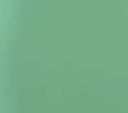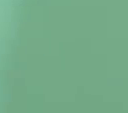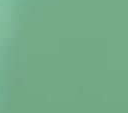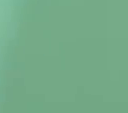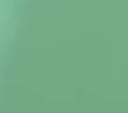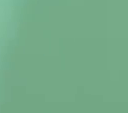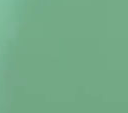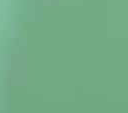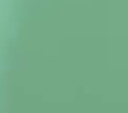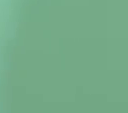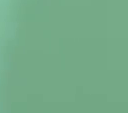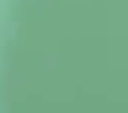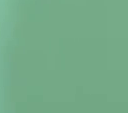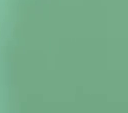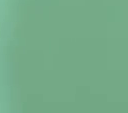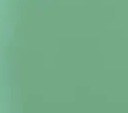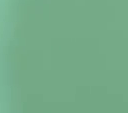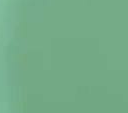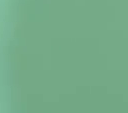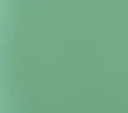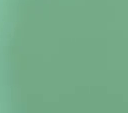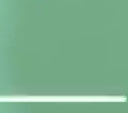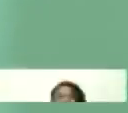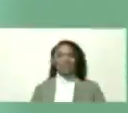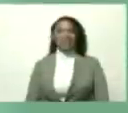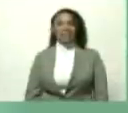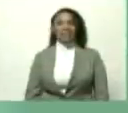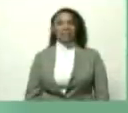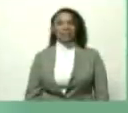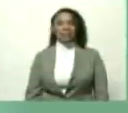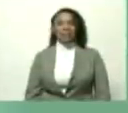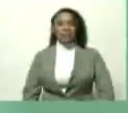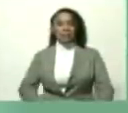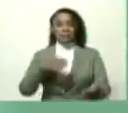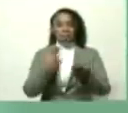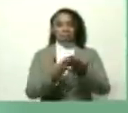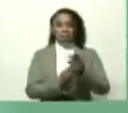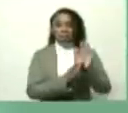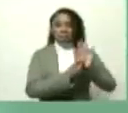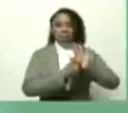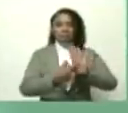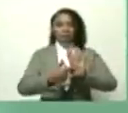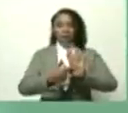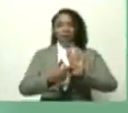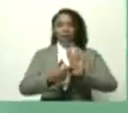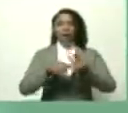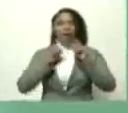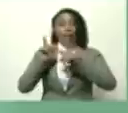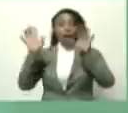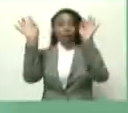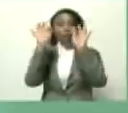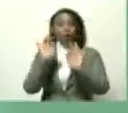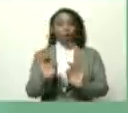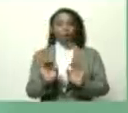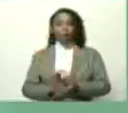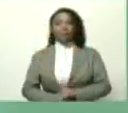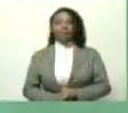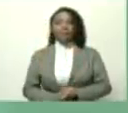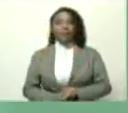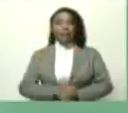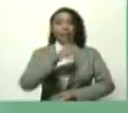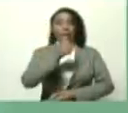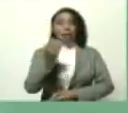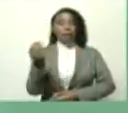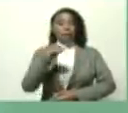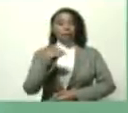que los organismos de seguridad del Estado venezolano han presentado pruebas en ese sentido, cada vez,